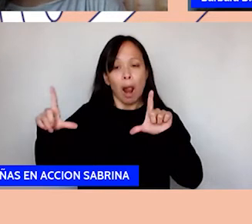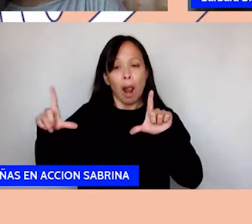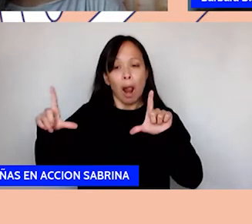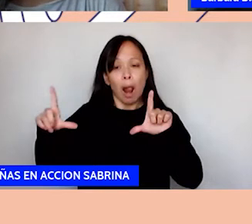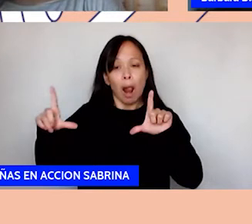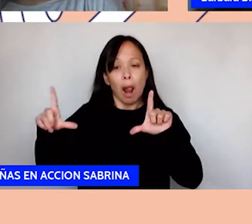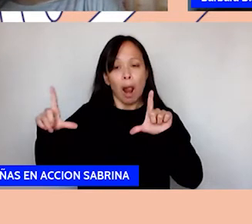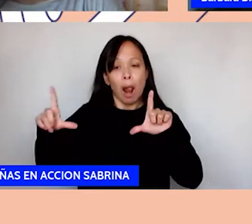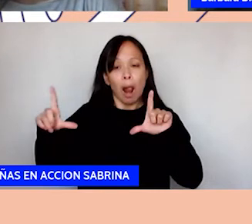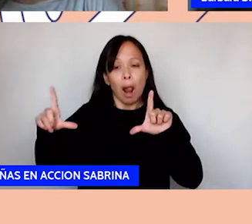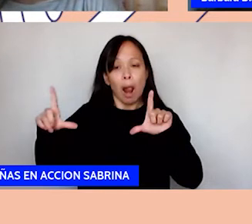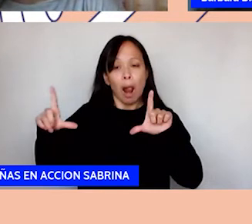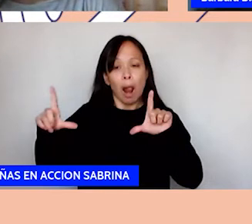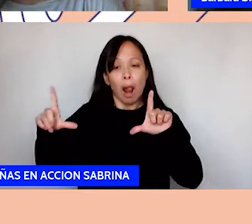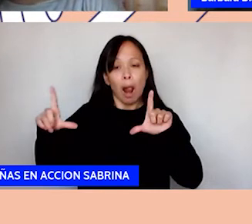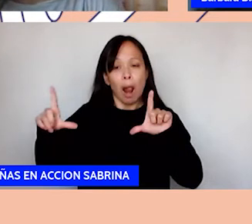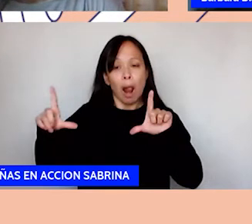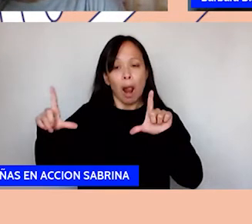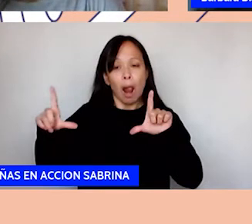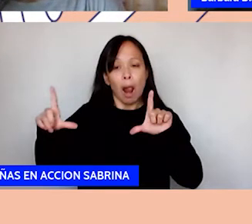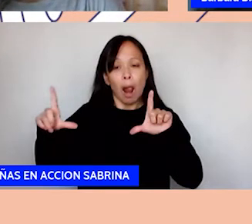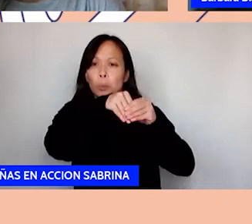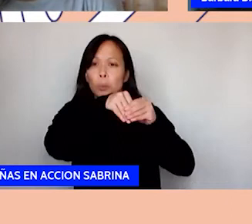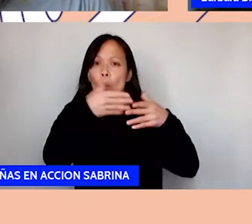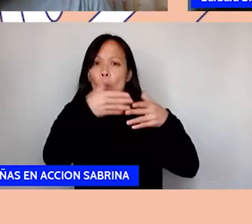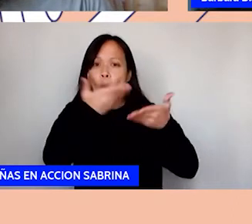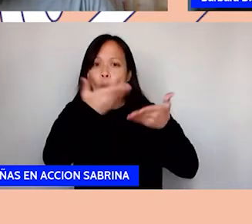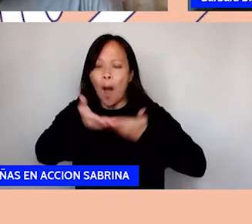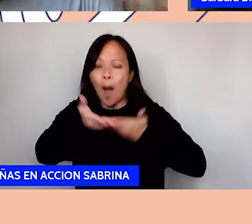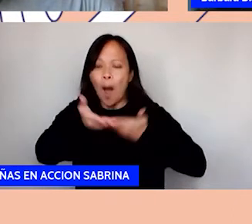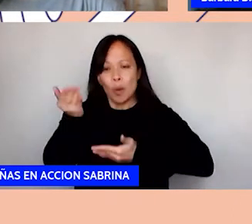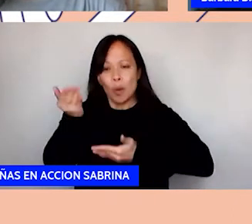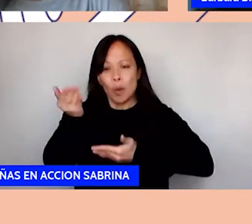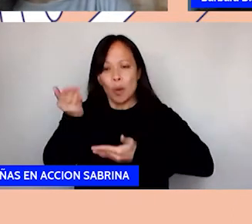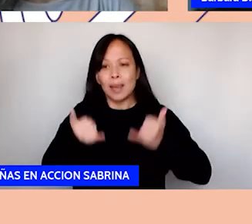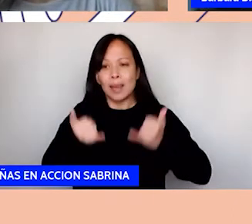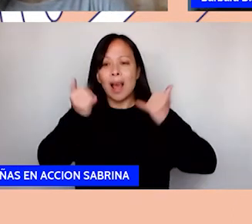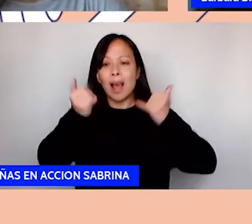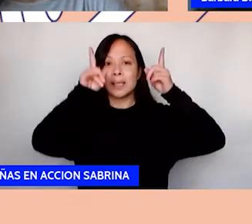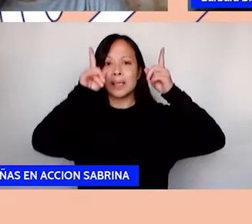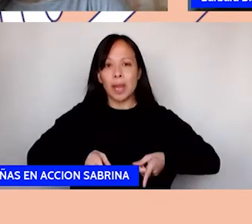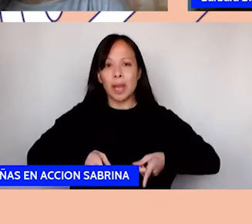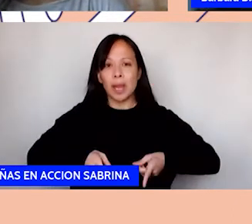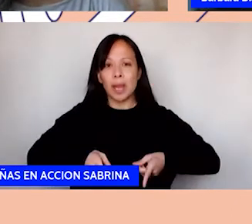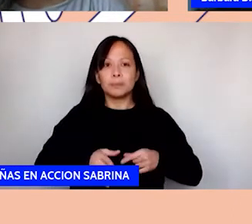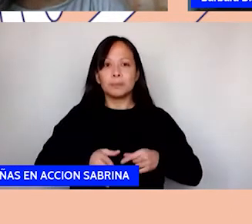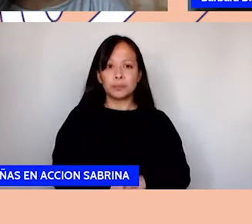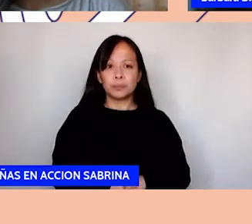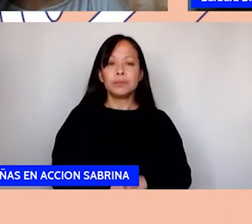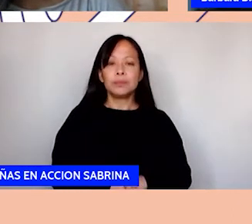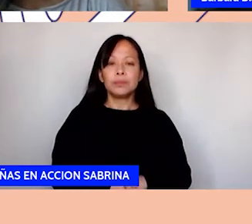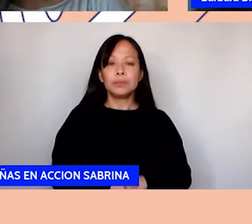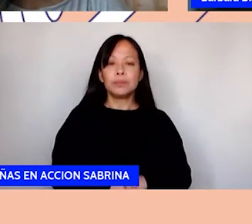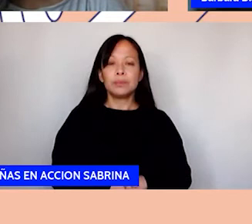también ayudar y compartir conocimiento con otras mujeres. Me pareció muy, muy interesante la parte del trabajo que